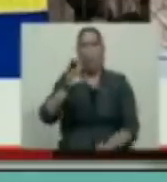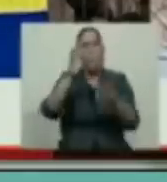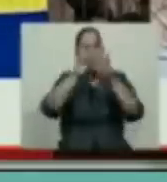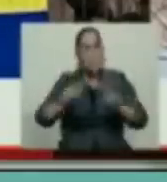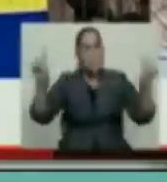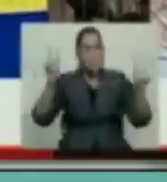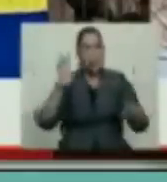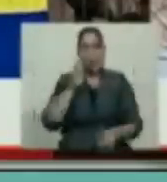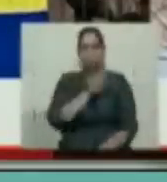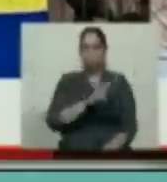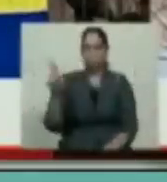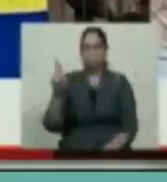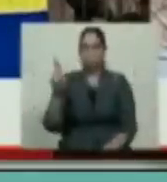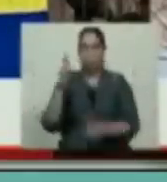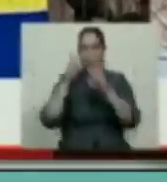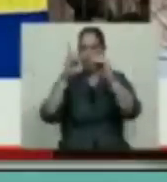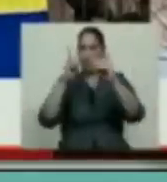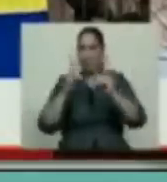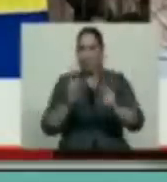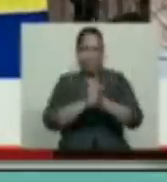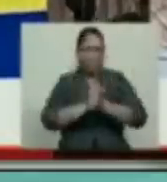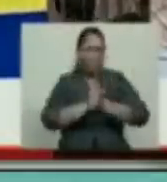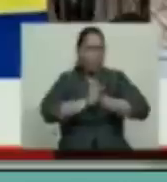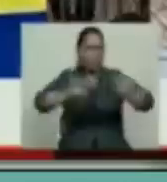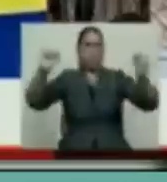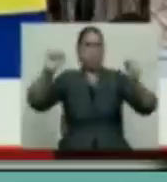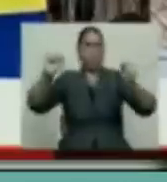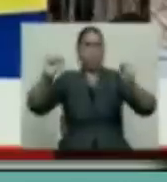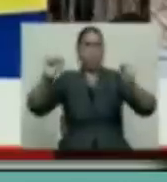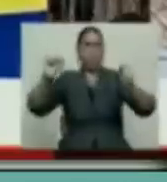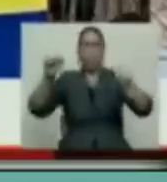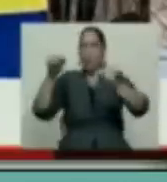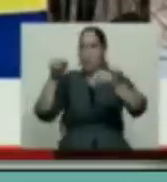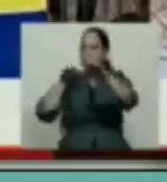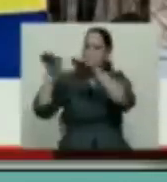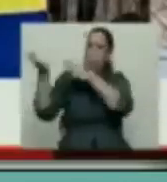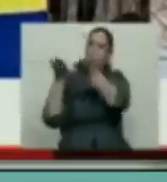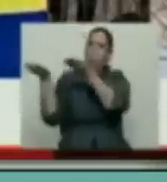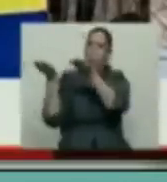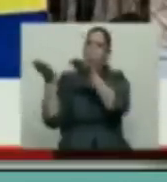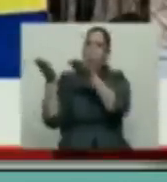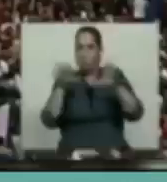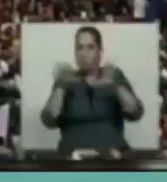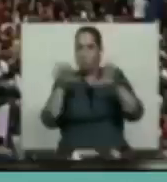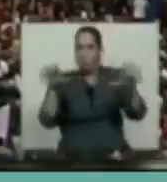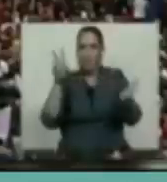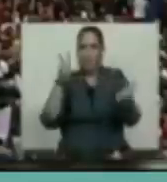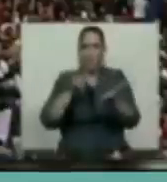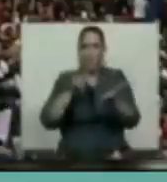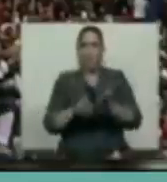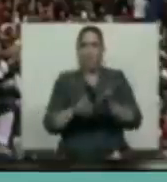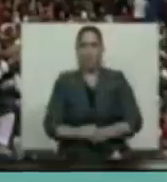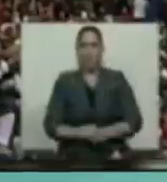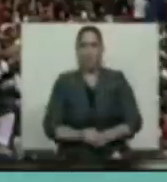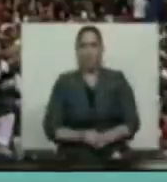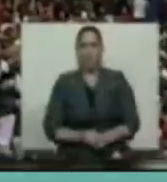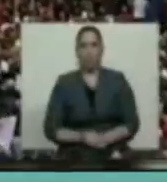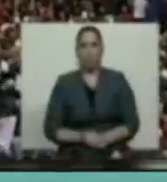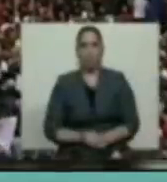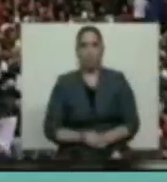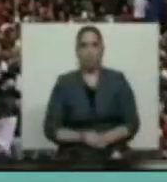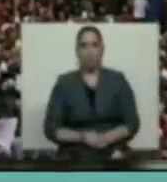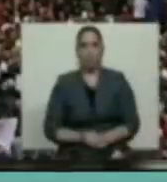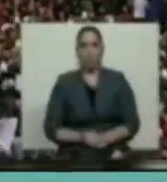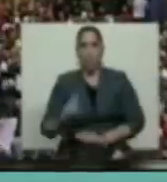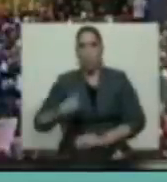Leopoldo López. Es de origen cubano, ¿no? Es de origen cubano, sus padres son cubanos. Está mirando a América Latina. Exactamente. Y es el hombre que